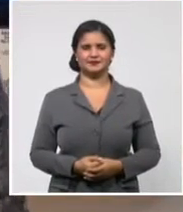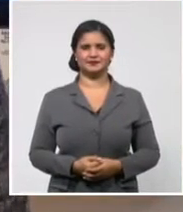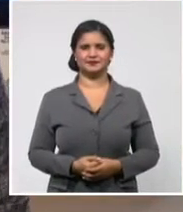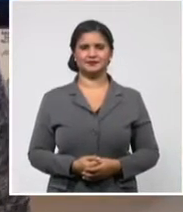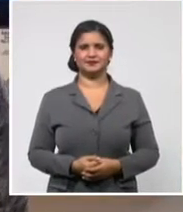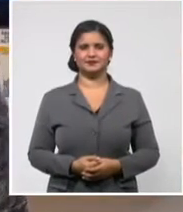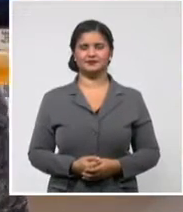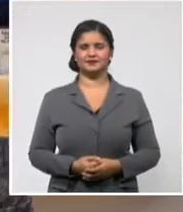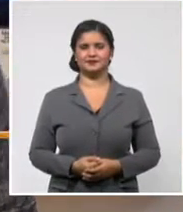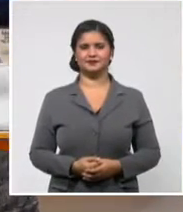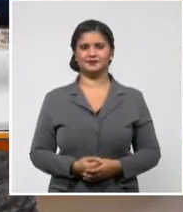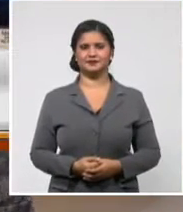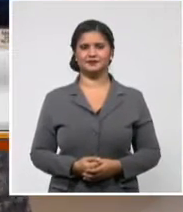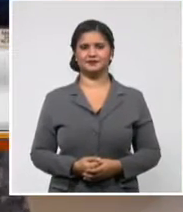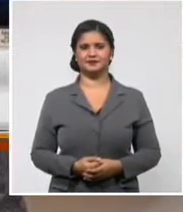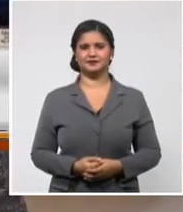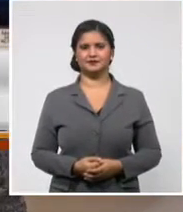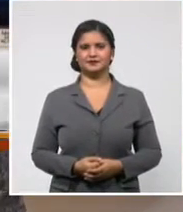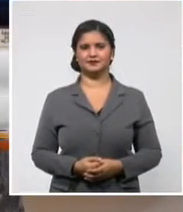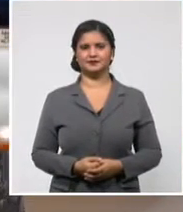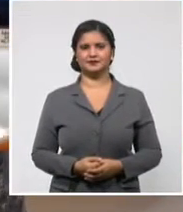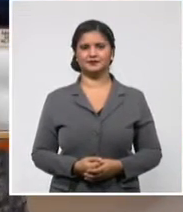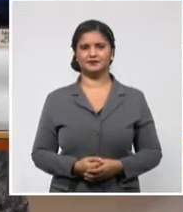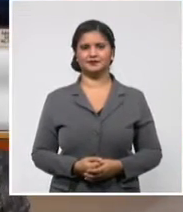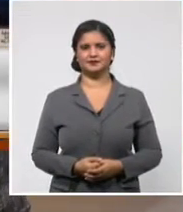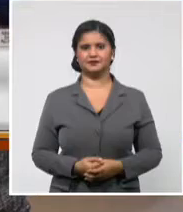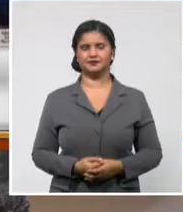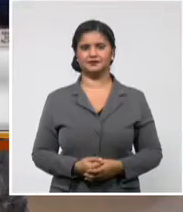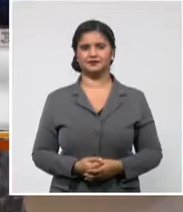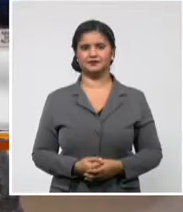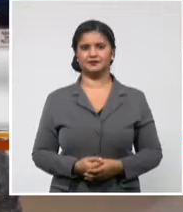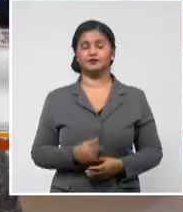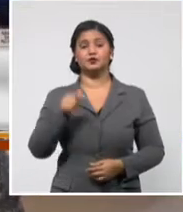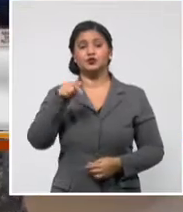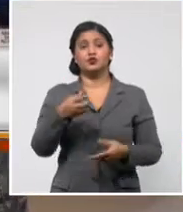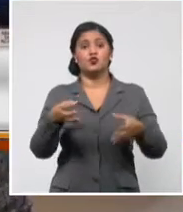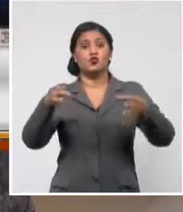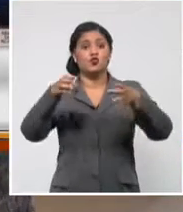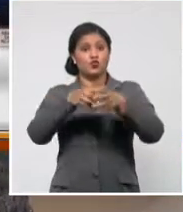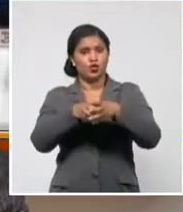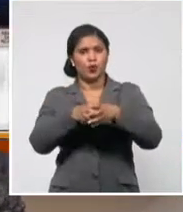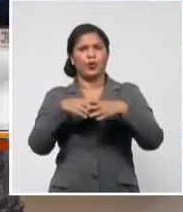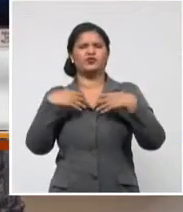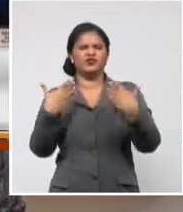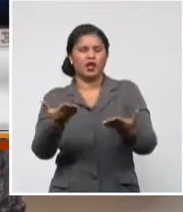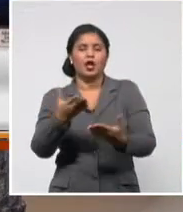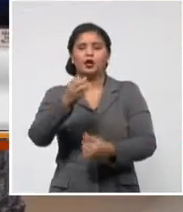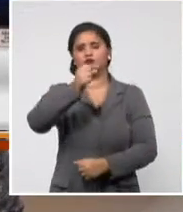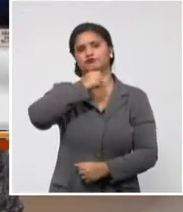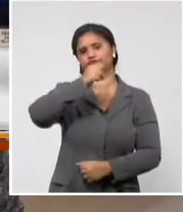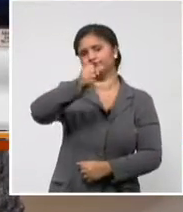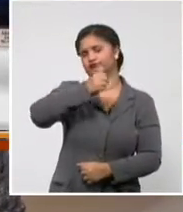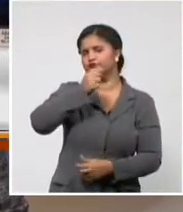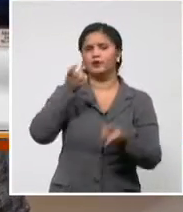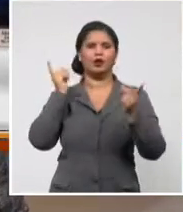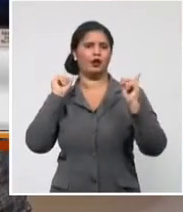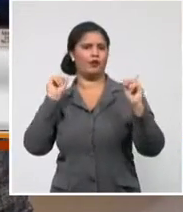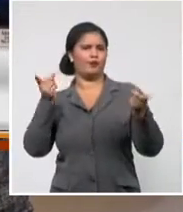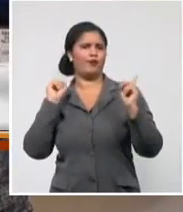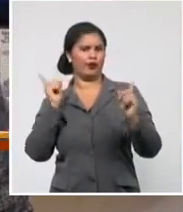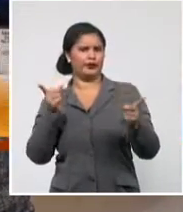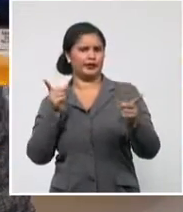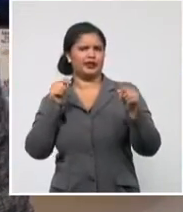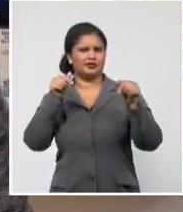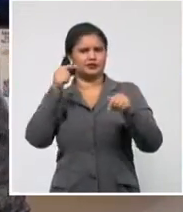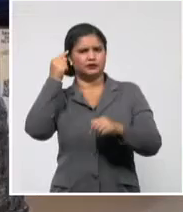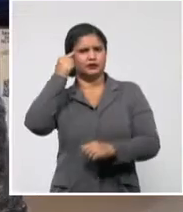Un saludo y muy buenas tardes. Bueno, hay un grupo de analistas políticos, de personalidades políticas que están hablando de un resurgir